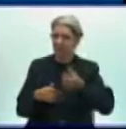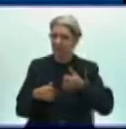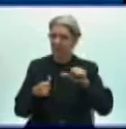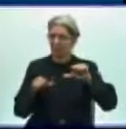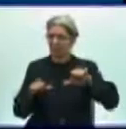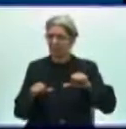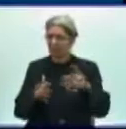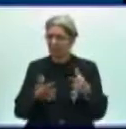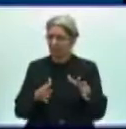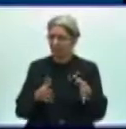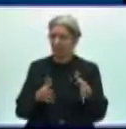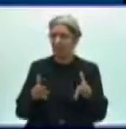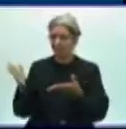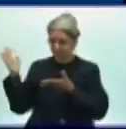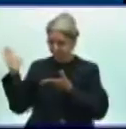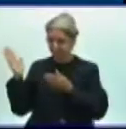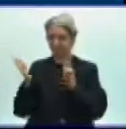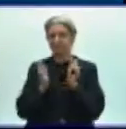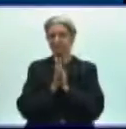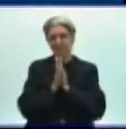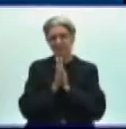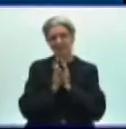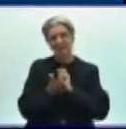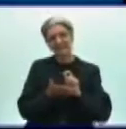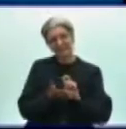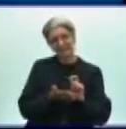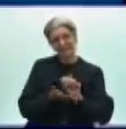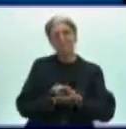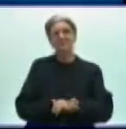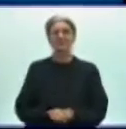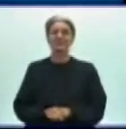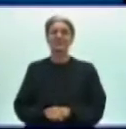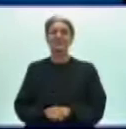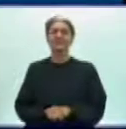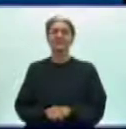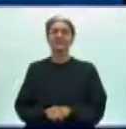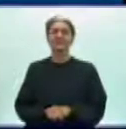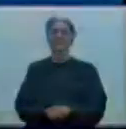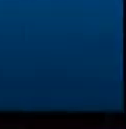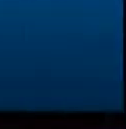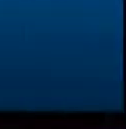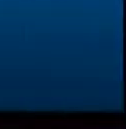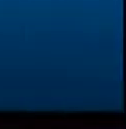estudio individual. Vamos a darles un breve tiempo para que anoten estas actividades.